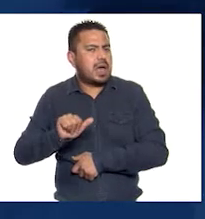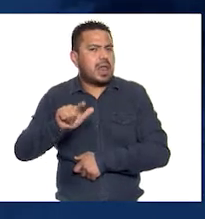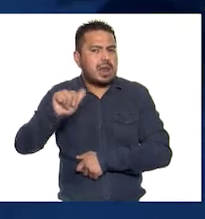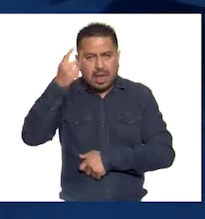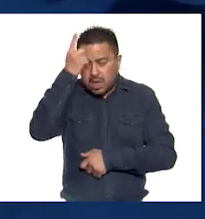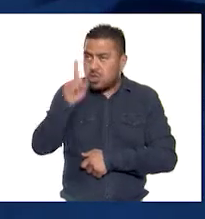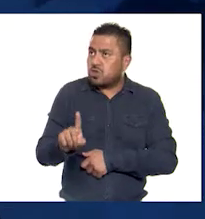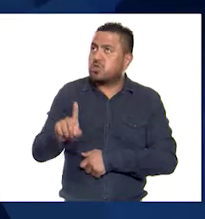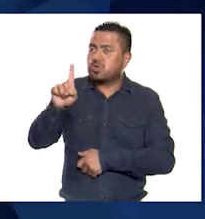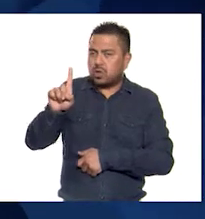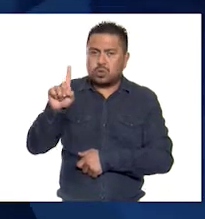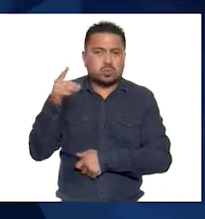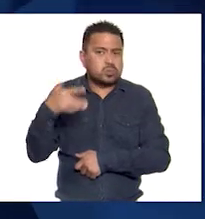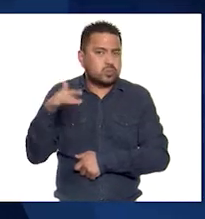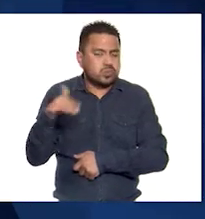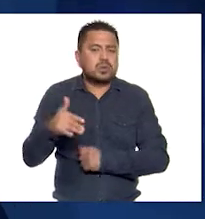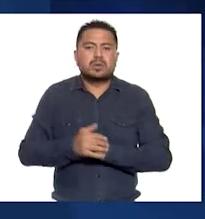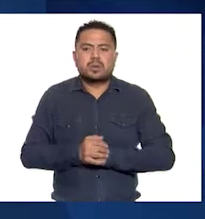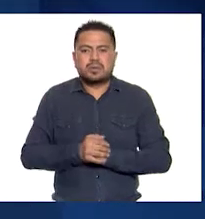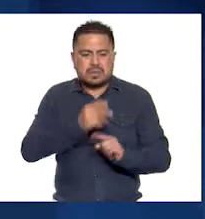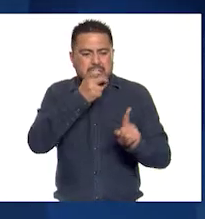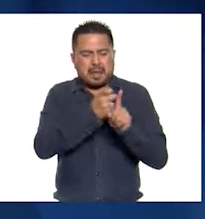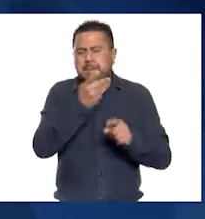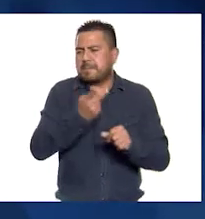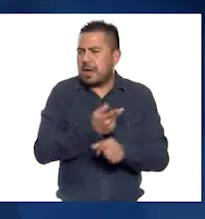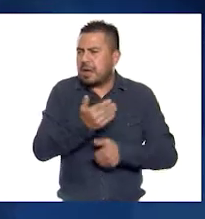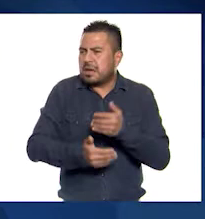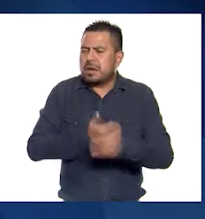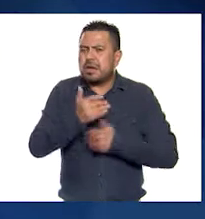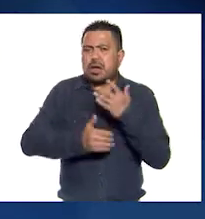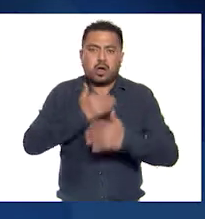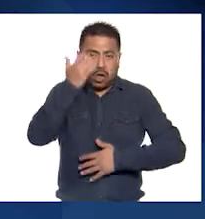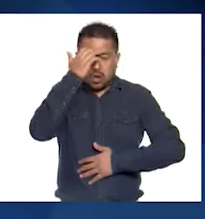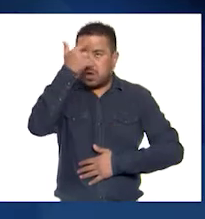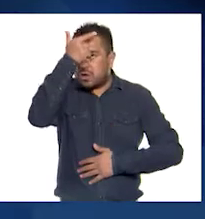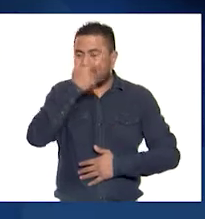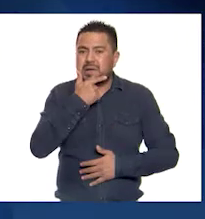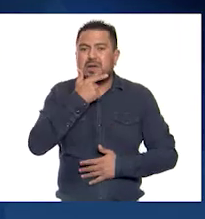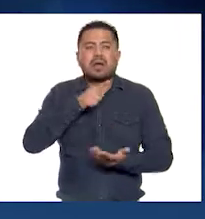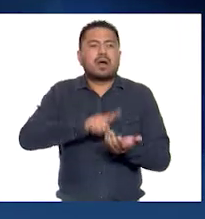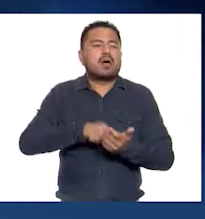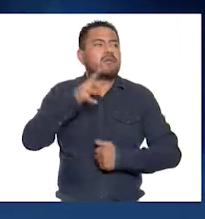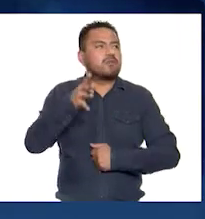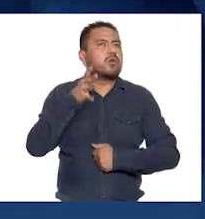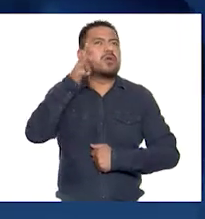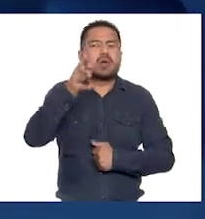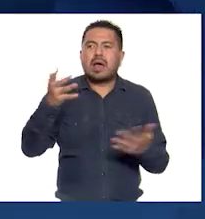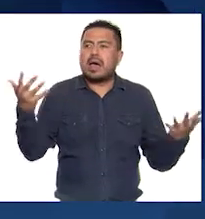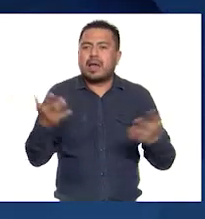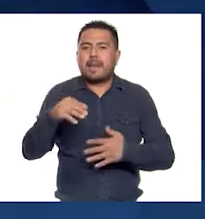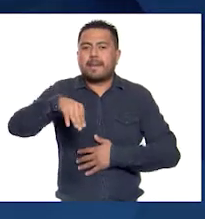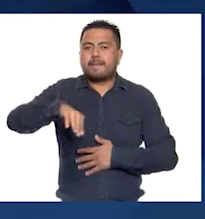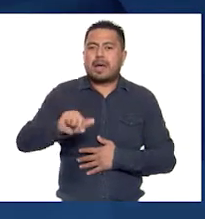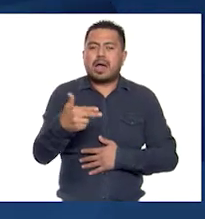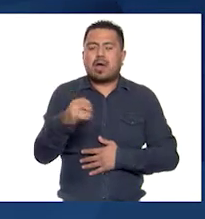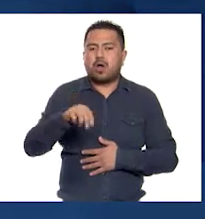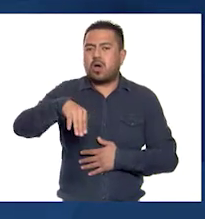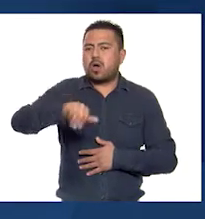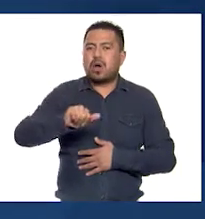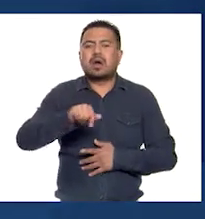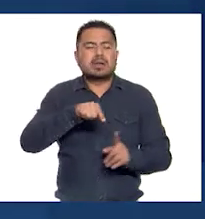Dios, la divinidad. Este suceso, conocido como la Noche del Destino, hizo que Mahoma comenzara